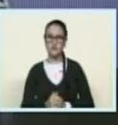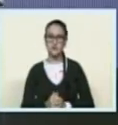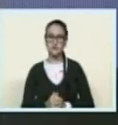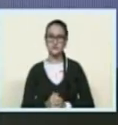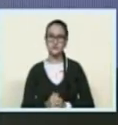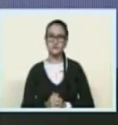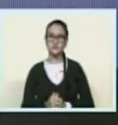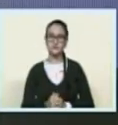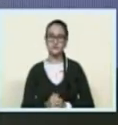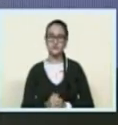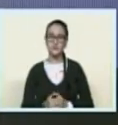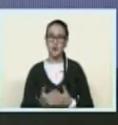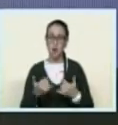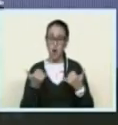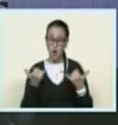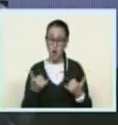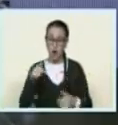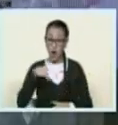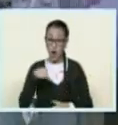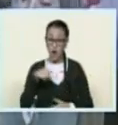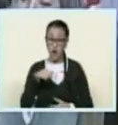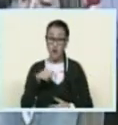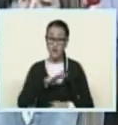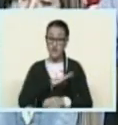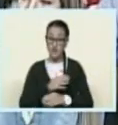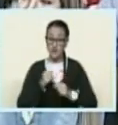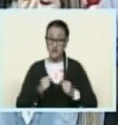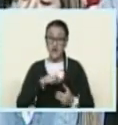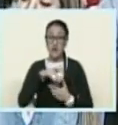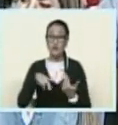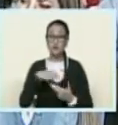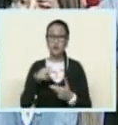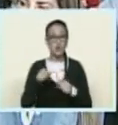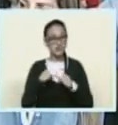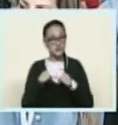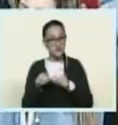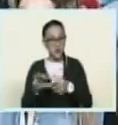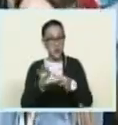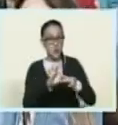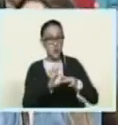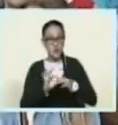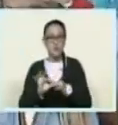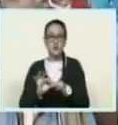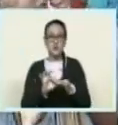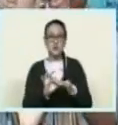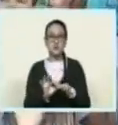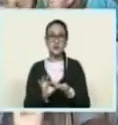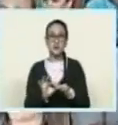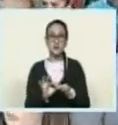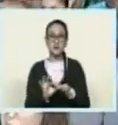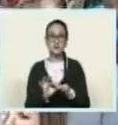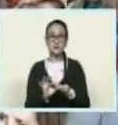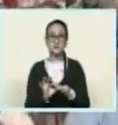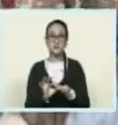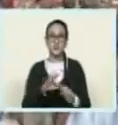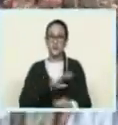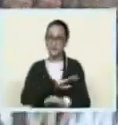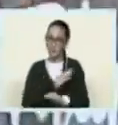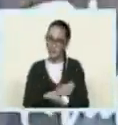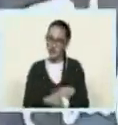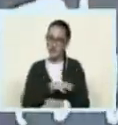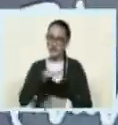que hoy las fuerzas revolucionarias se mantengan unidas, el hecho de que hoy las